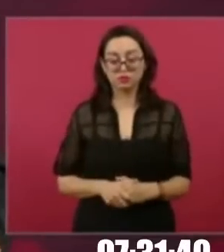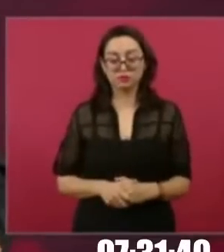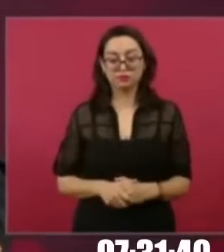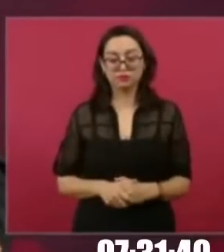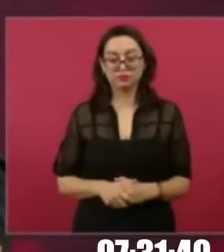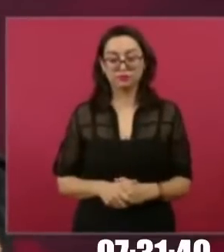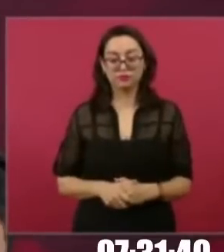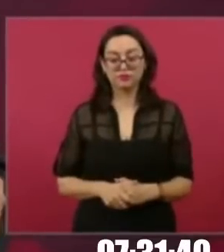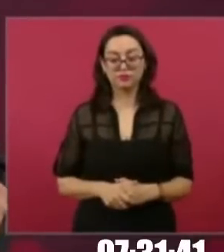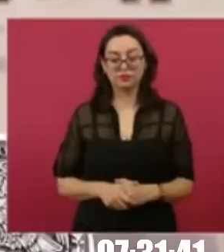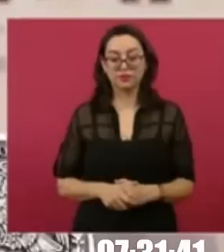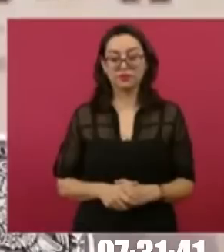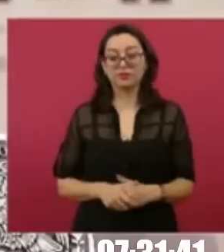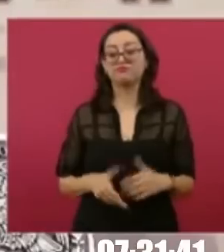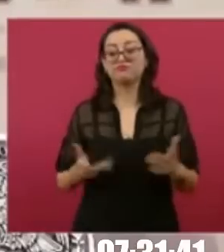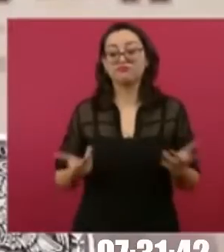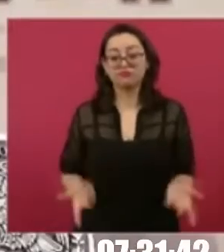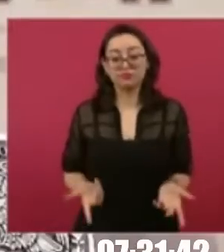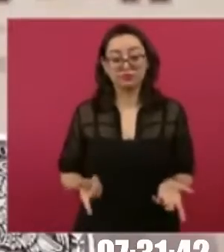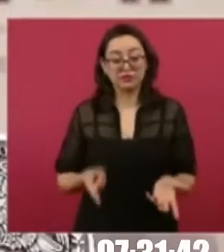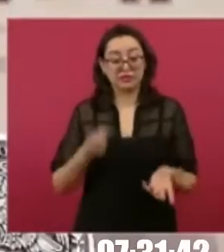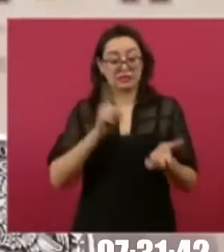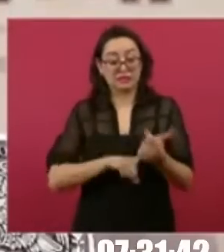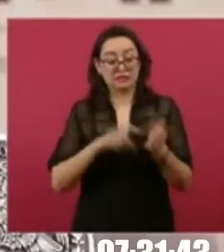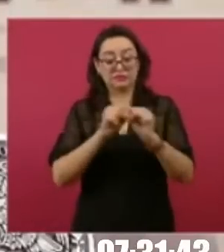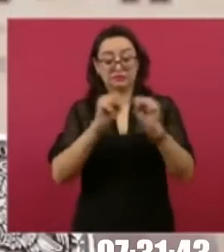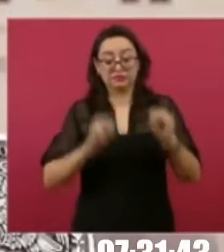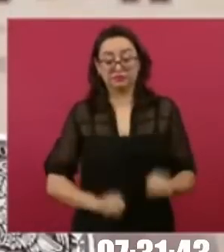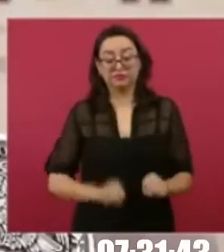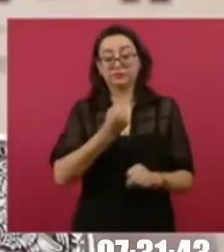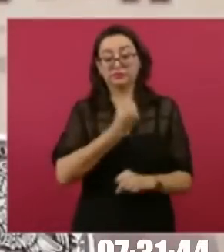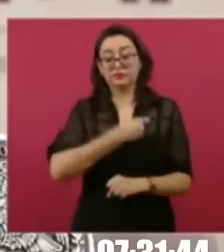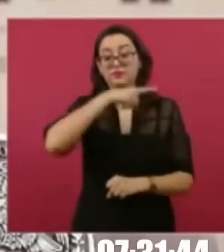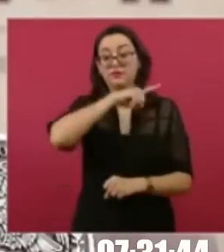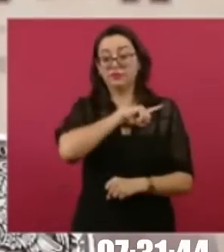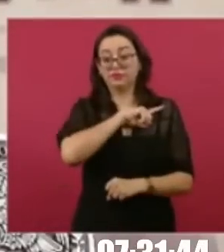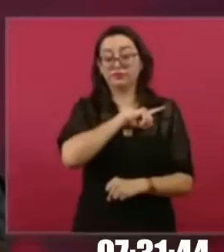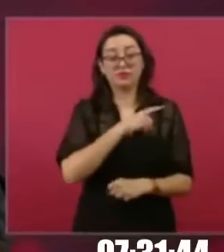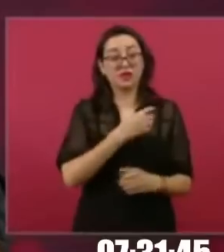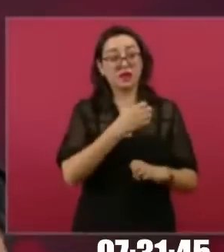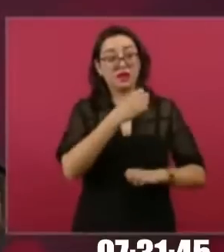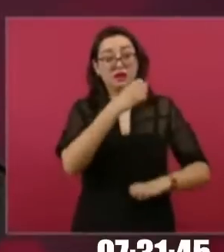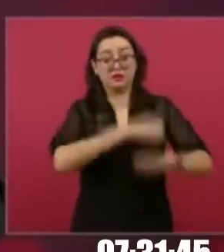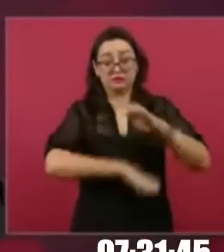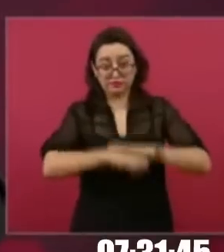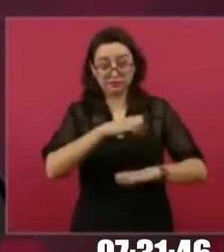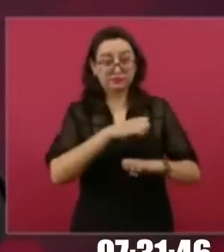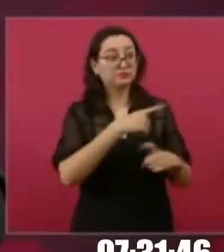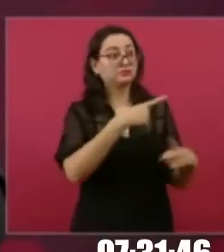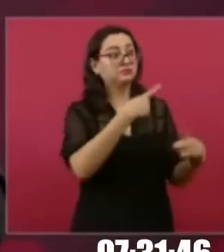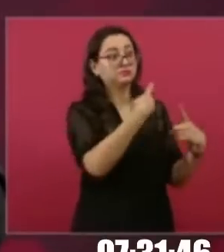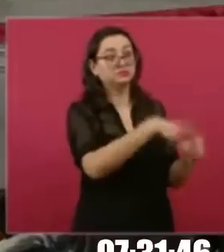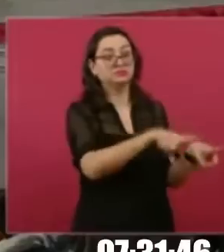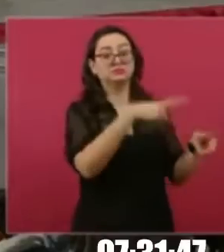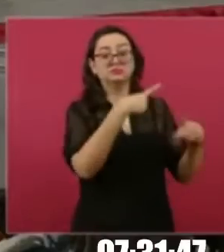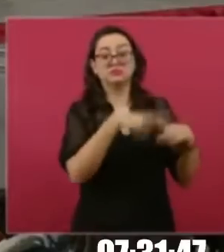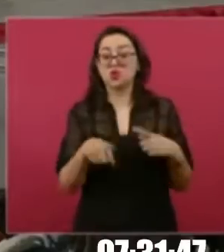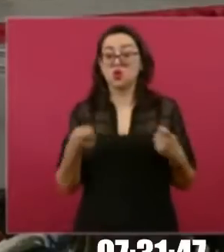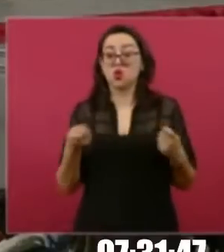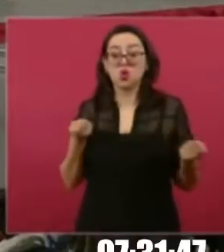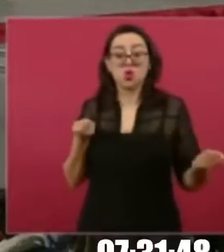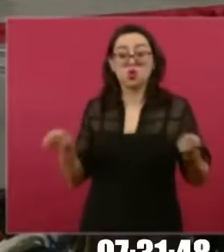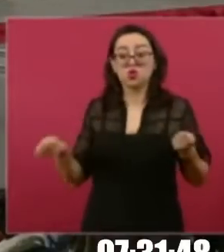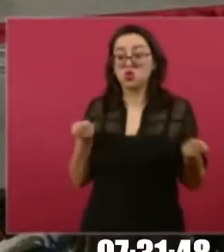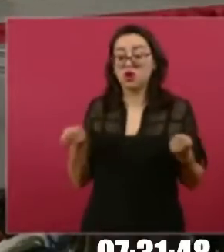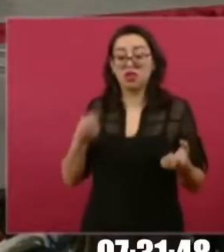la invasión que tenía el mercado ya dentro de la oferta pública ya que empresas iban dentro de los hospitales a